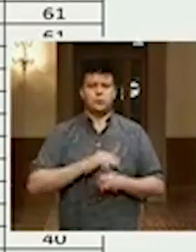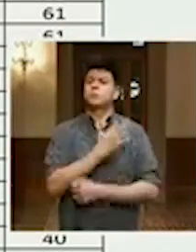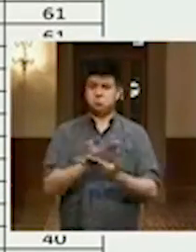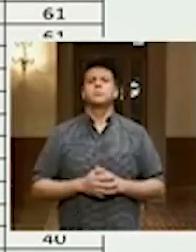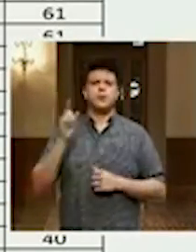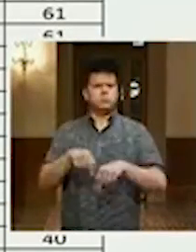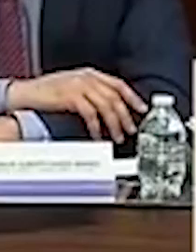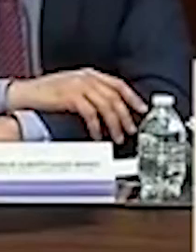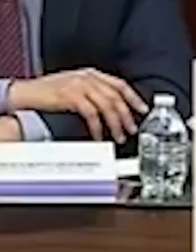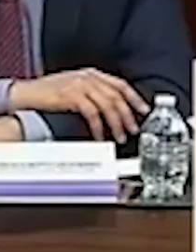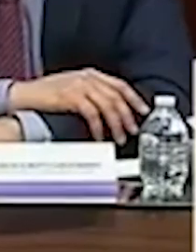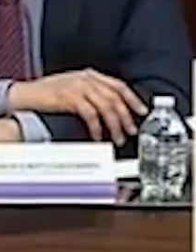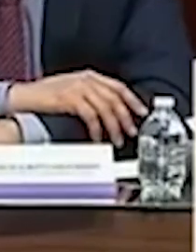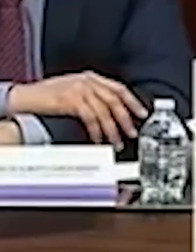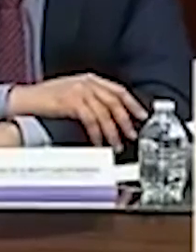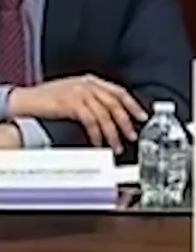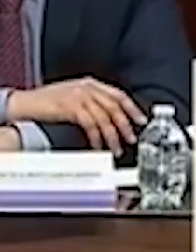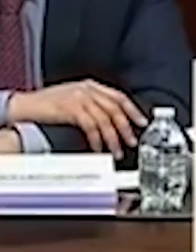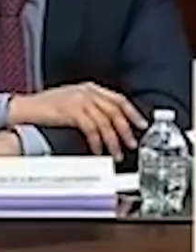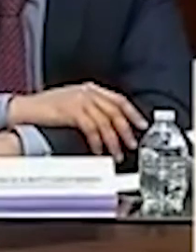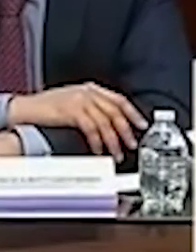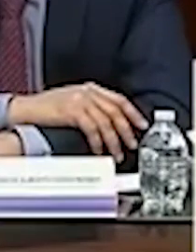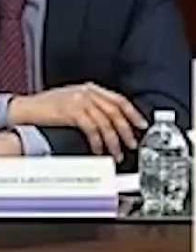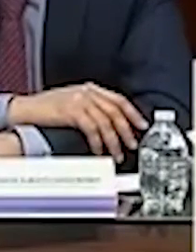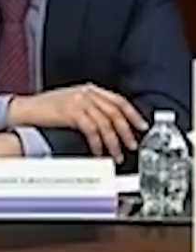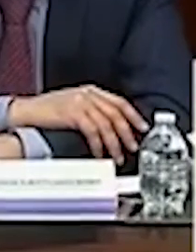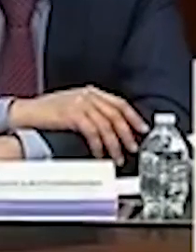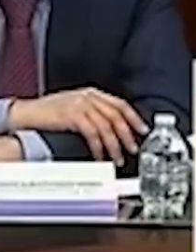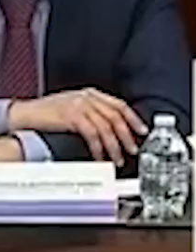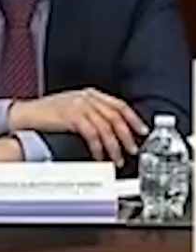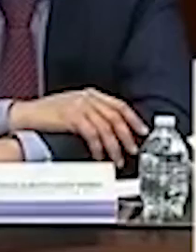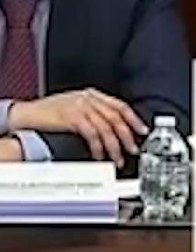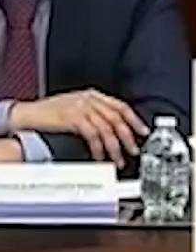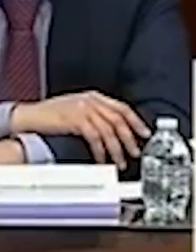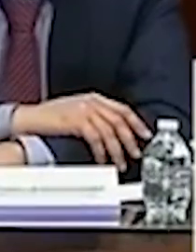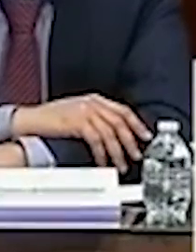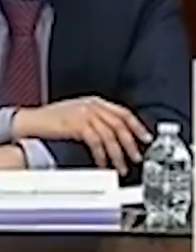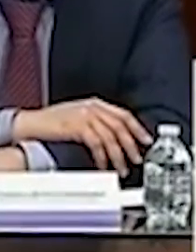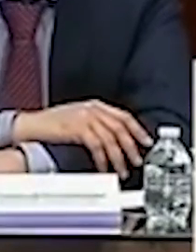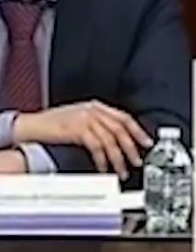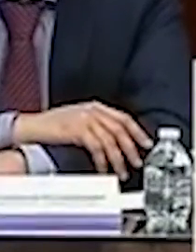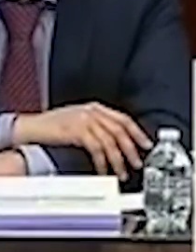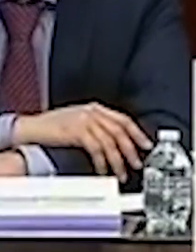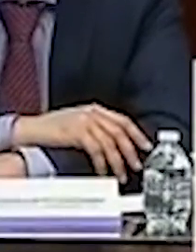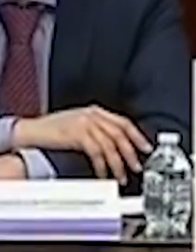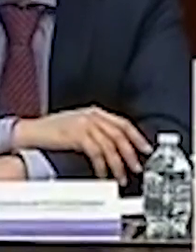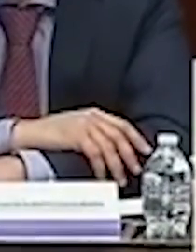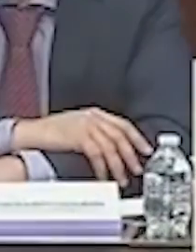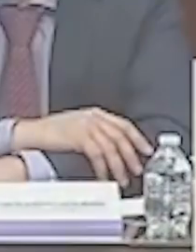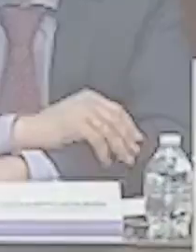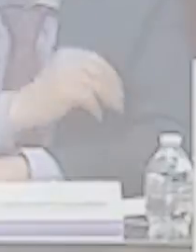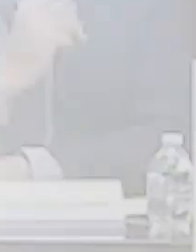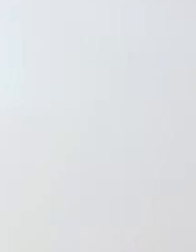una reunión con el gobernador jaime rodríguez calderón y autoridades del estado de texas según informó gobierno del estado